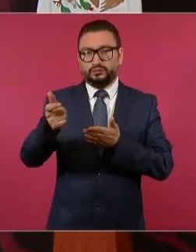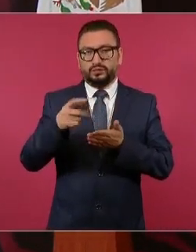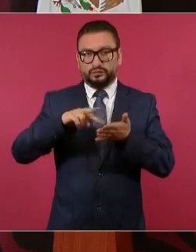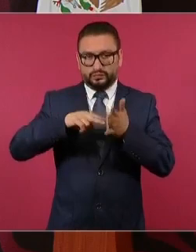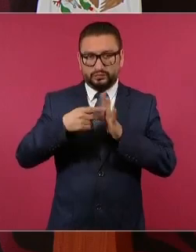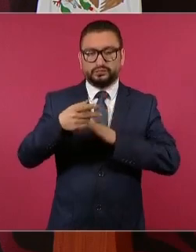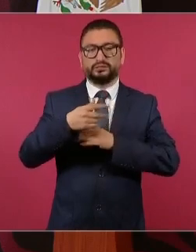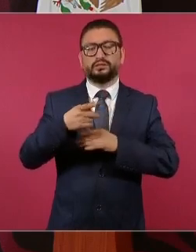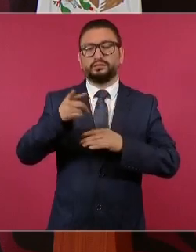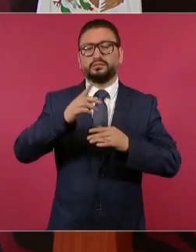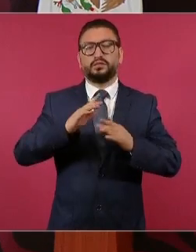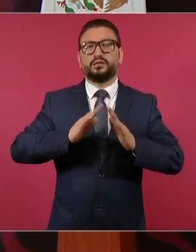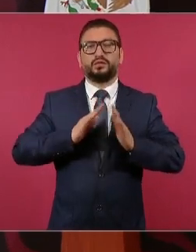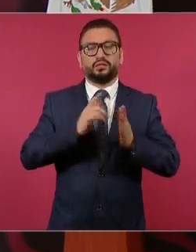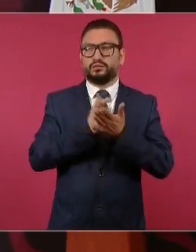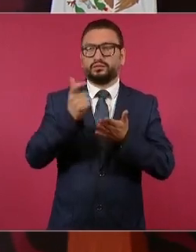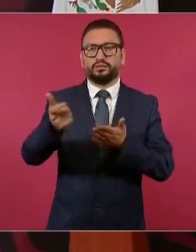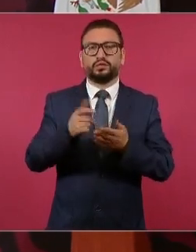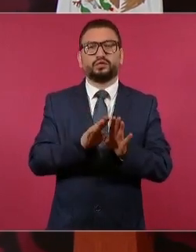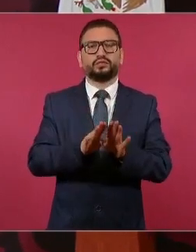militares y no les pagan